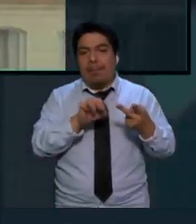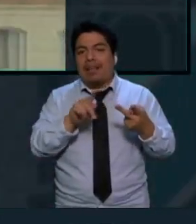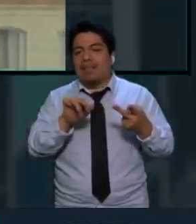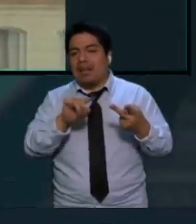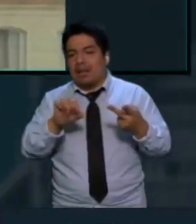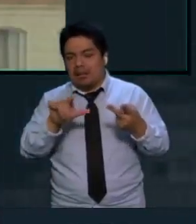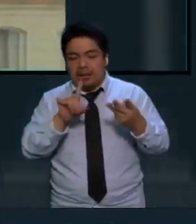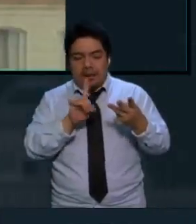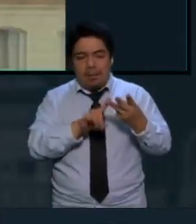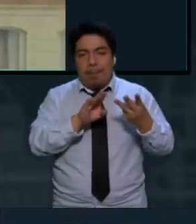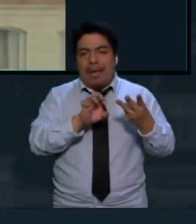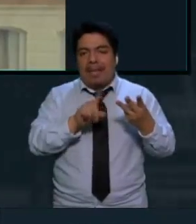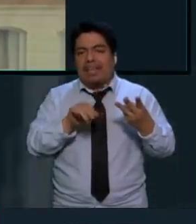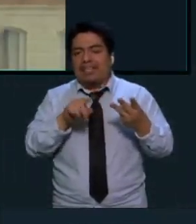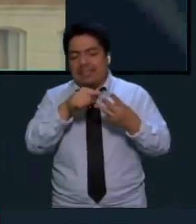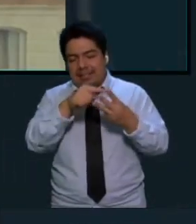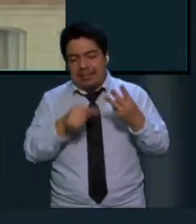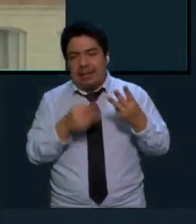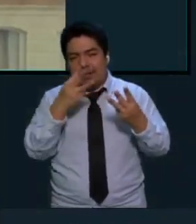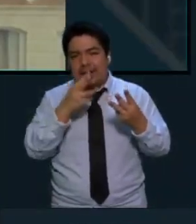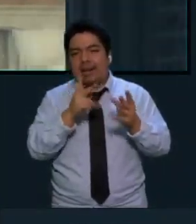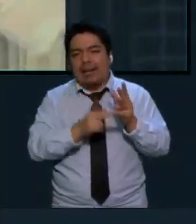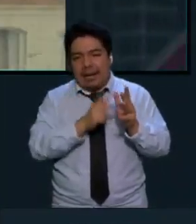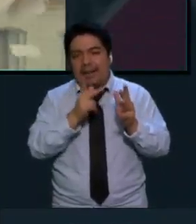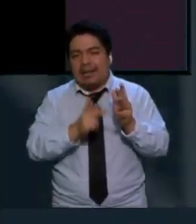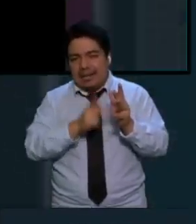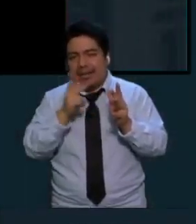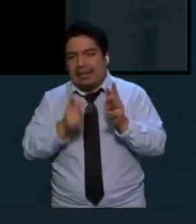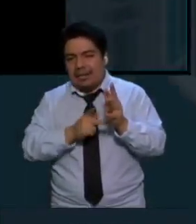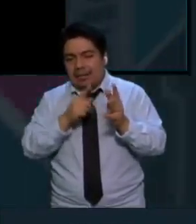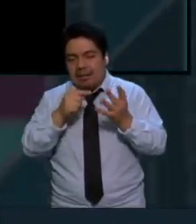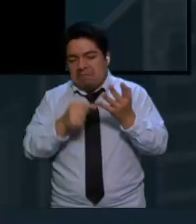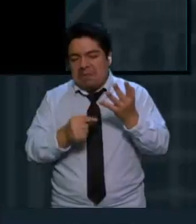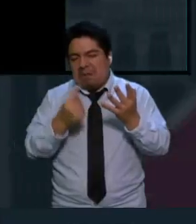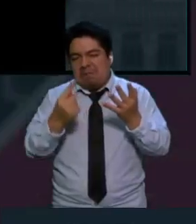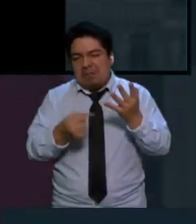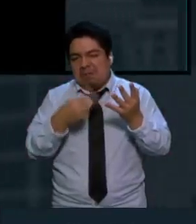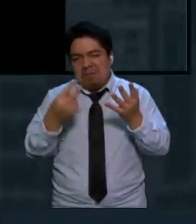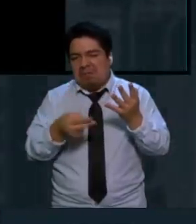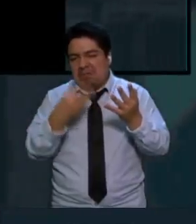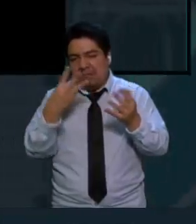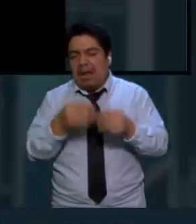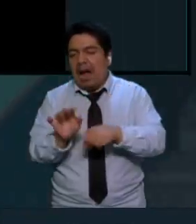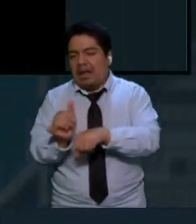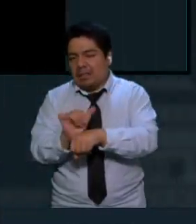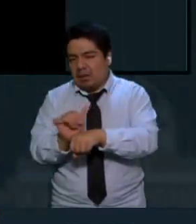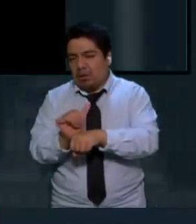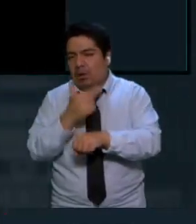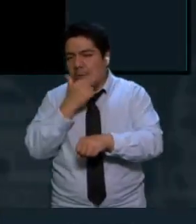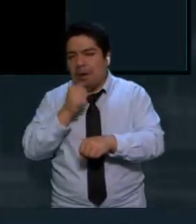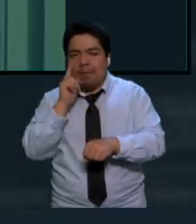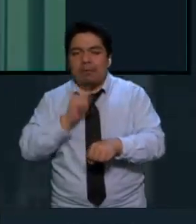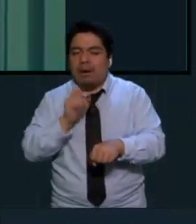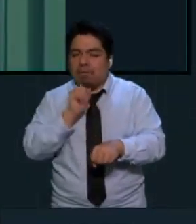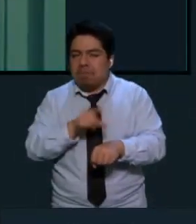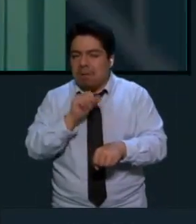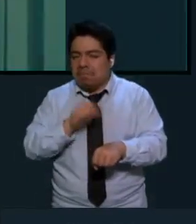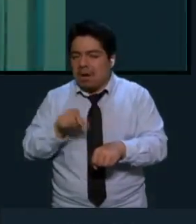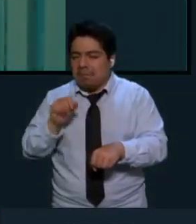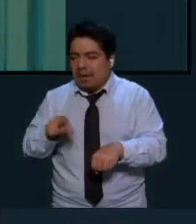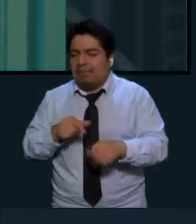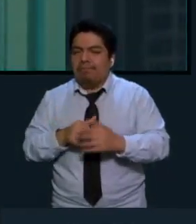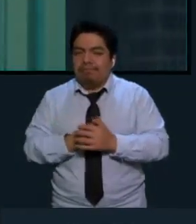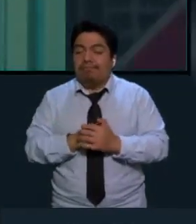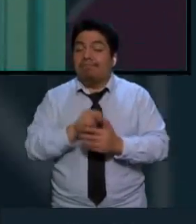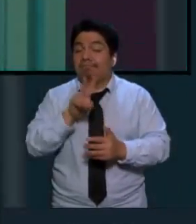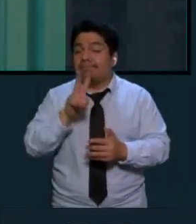Ben Kingsley, digamos, son los 3 que se repiten en casi todos, más unos 2, 3 más actores, pero son prácticamente los mismos. La